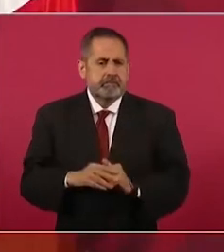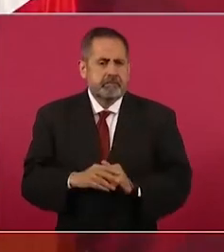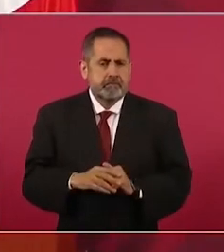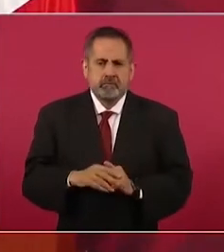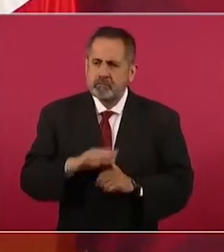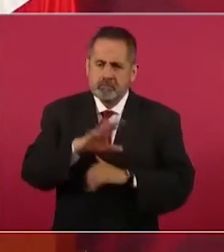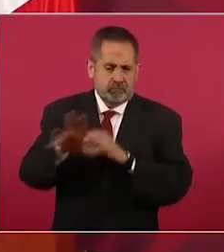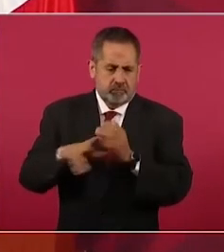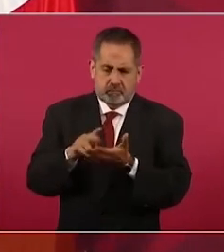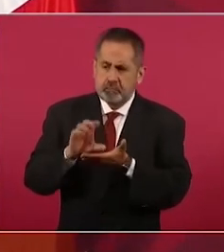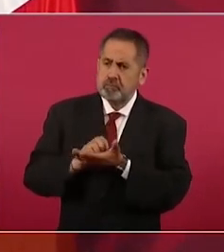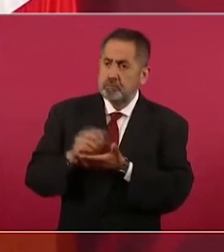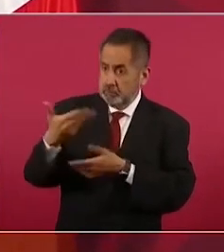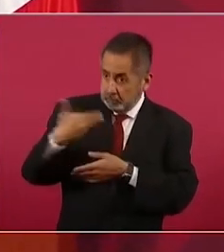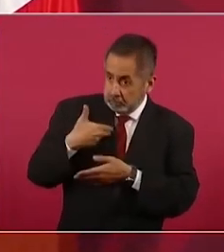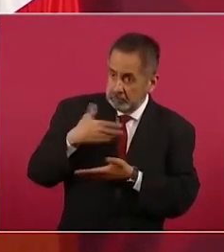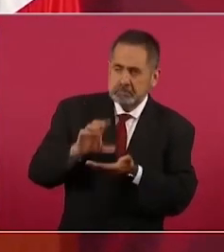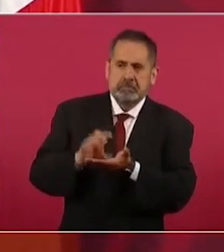envía